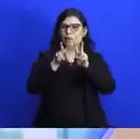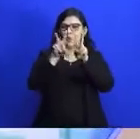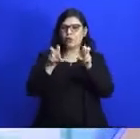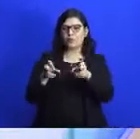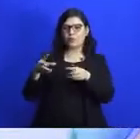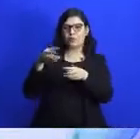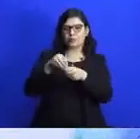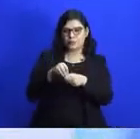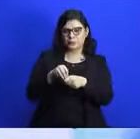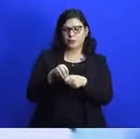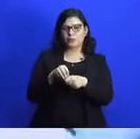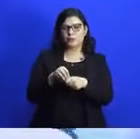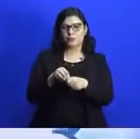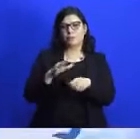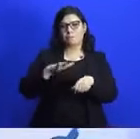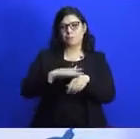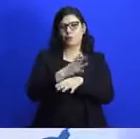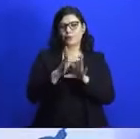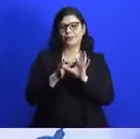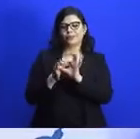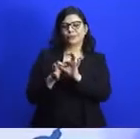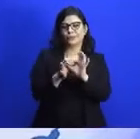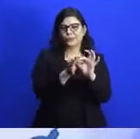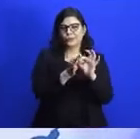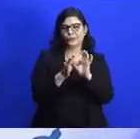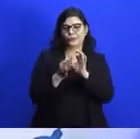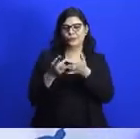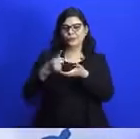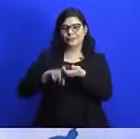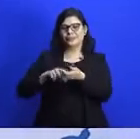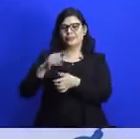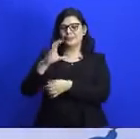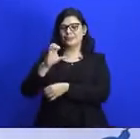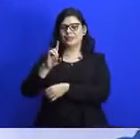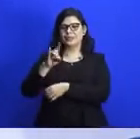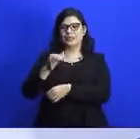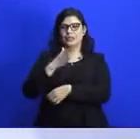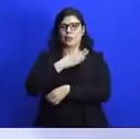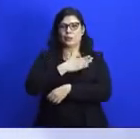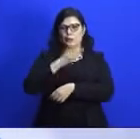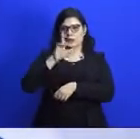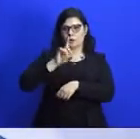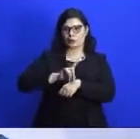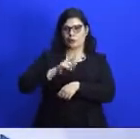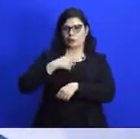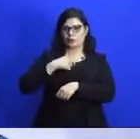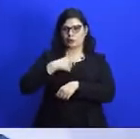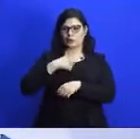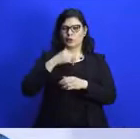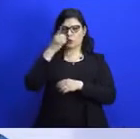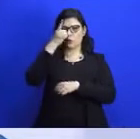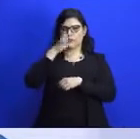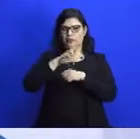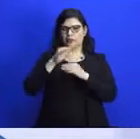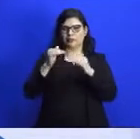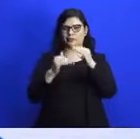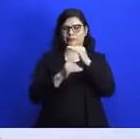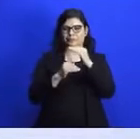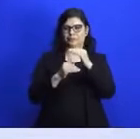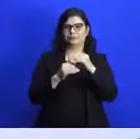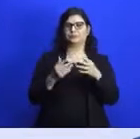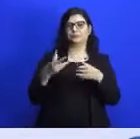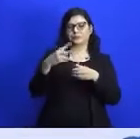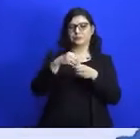ser grandes aliados en todos estos programas en nuestros CEDIS. Muy buenos días, yo soy Bob López y soy subdirector de Cultura, Diversidad y Equidad e